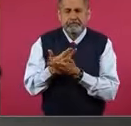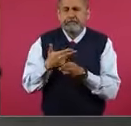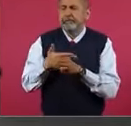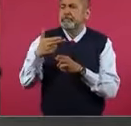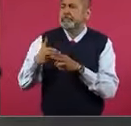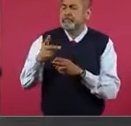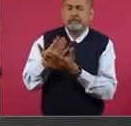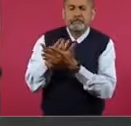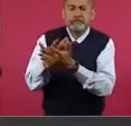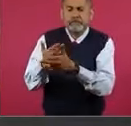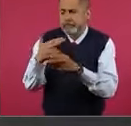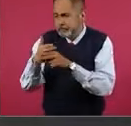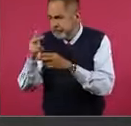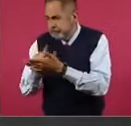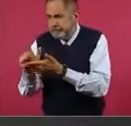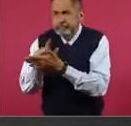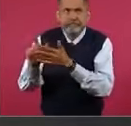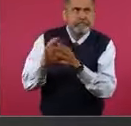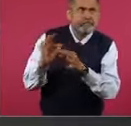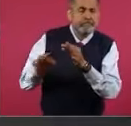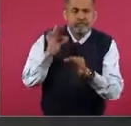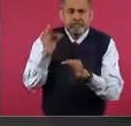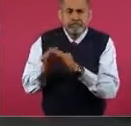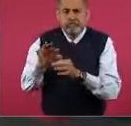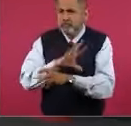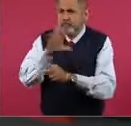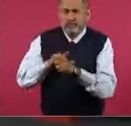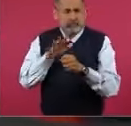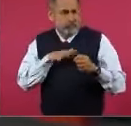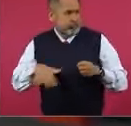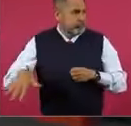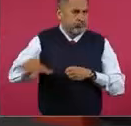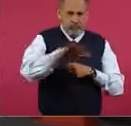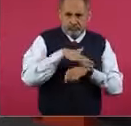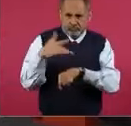extranjero juzgar lo que está bien o mal en nuestro país. Esa no es su función, concluyó el mandatario.